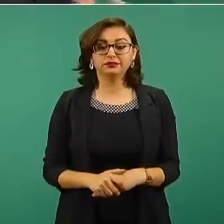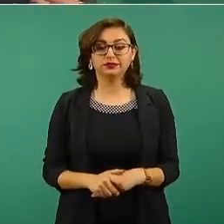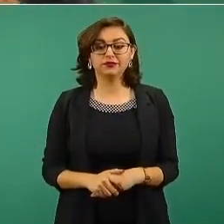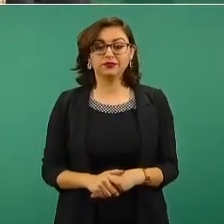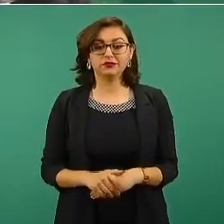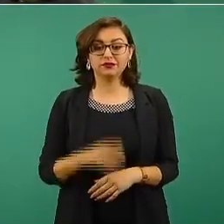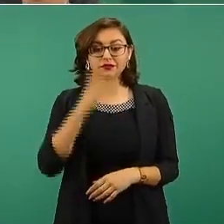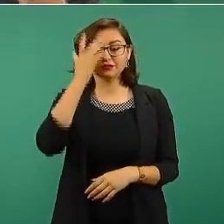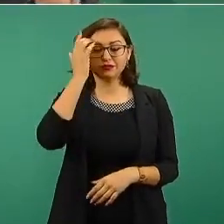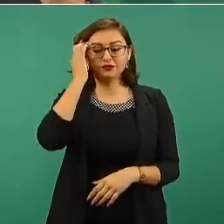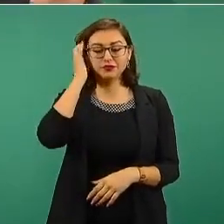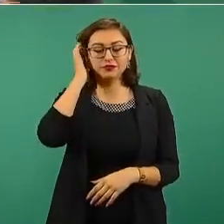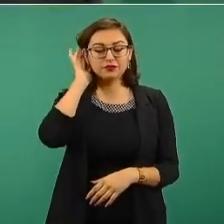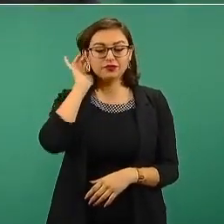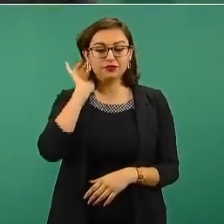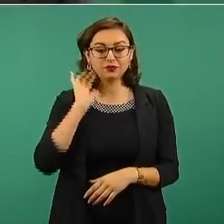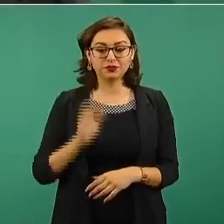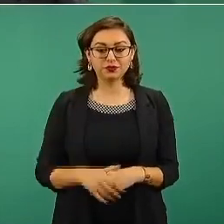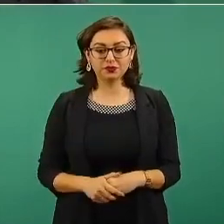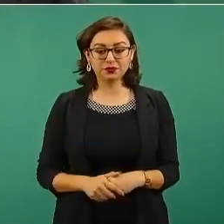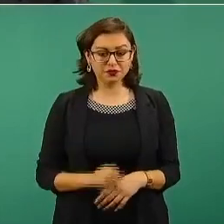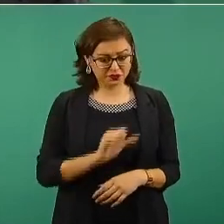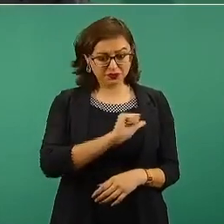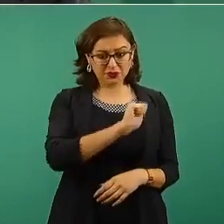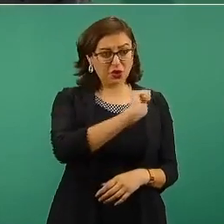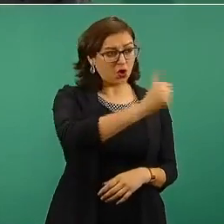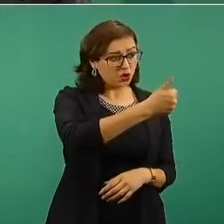y otros, muchos más.